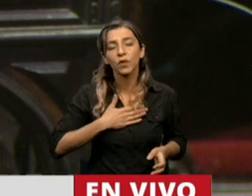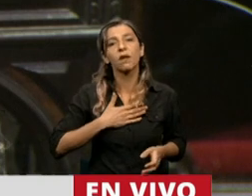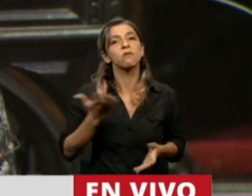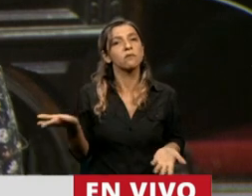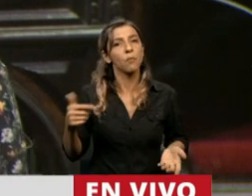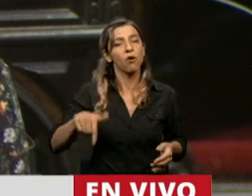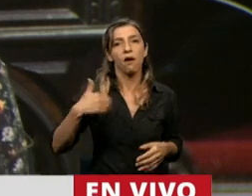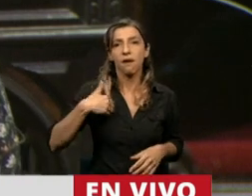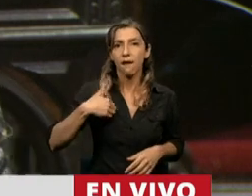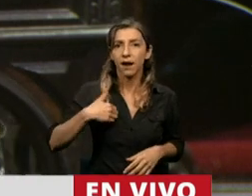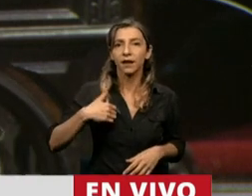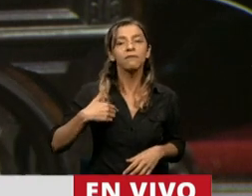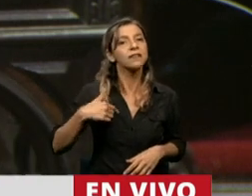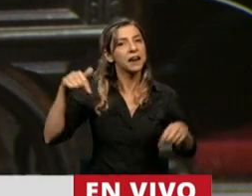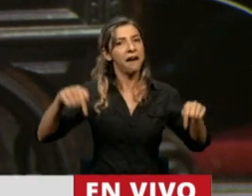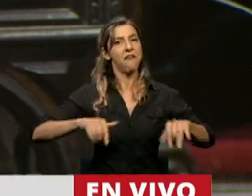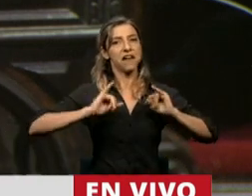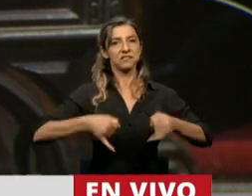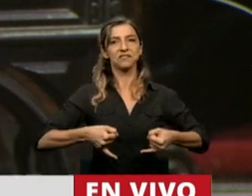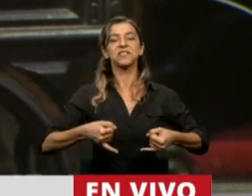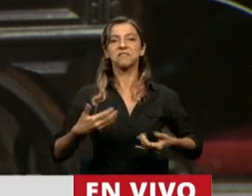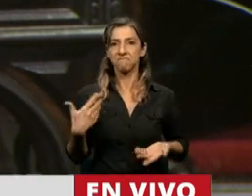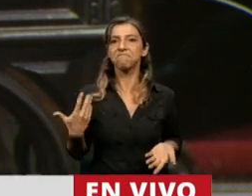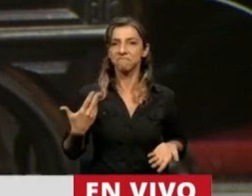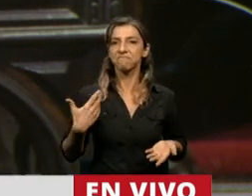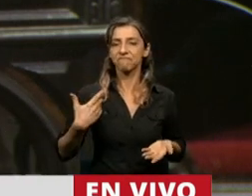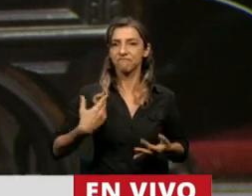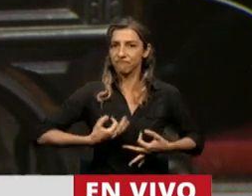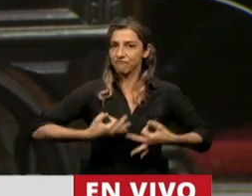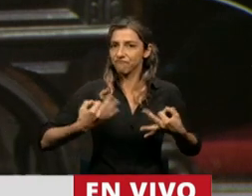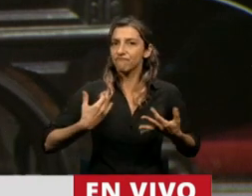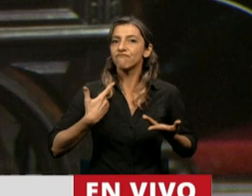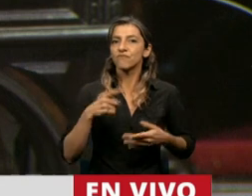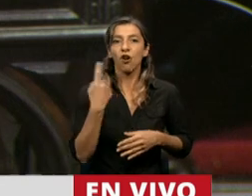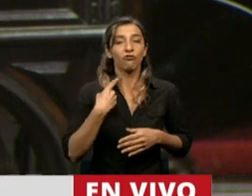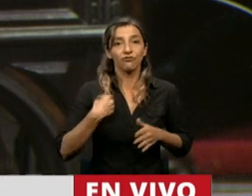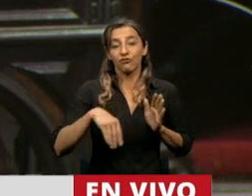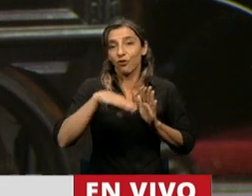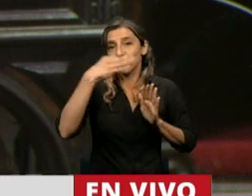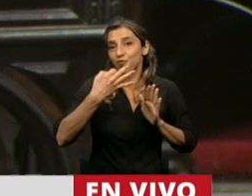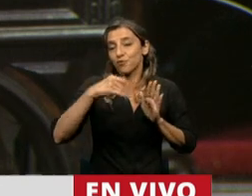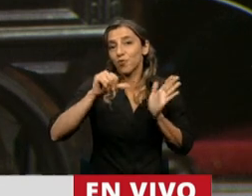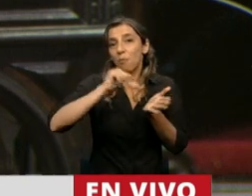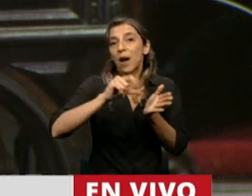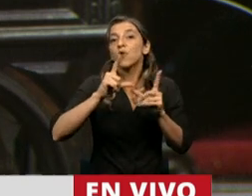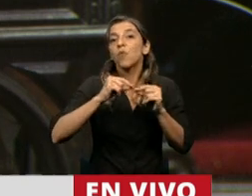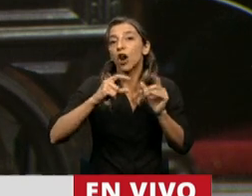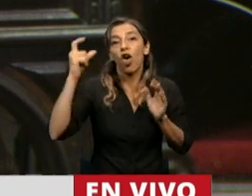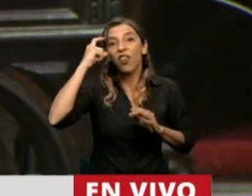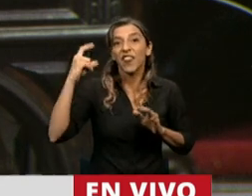somos el el décimo país en ratificar este acuerdo ahora bien